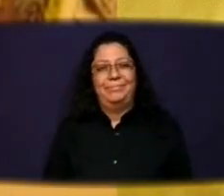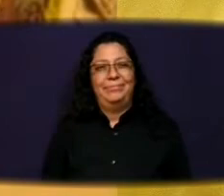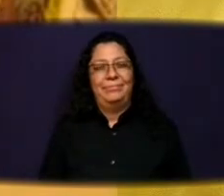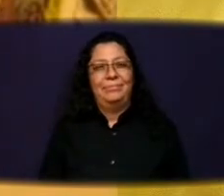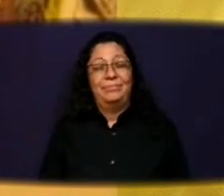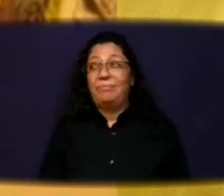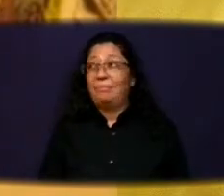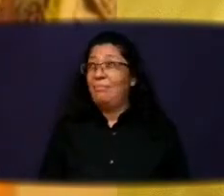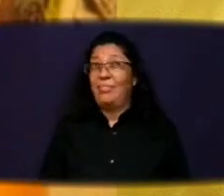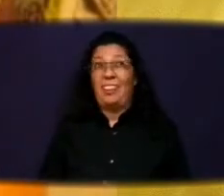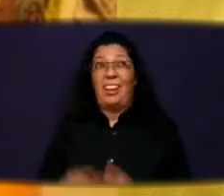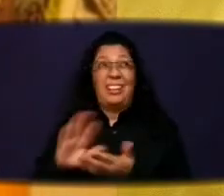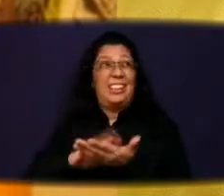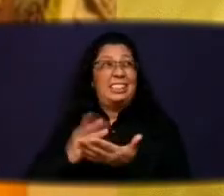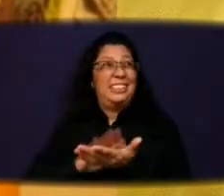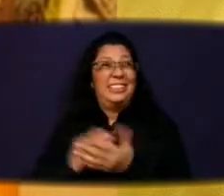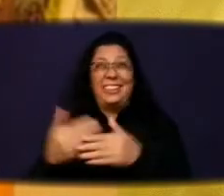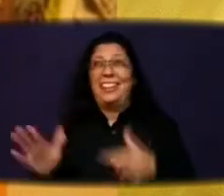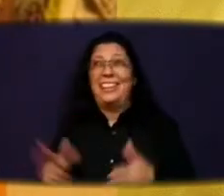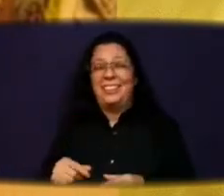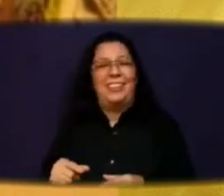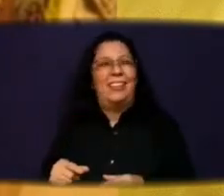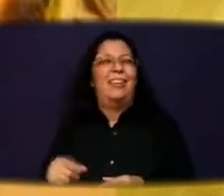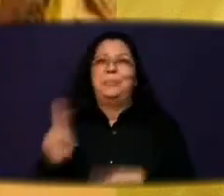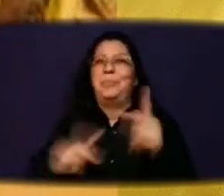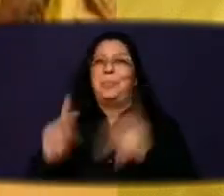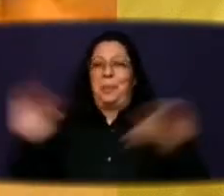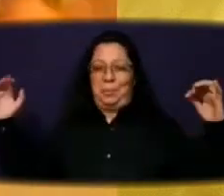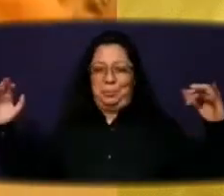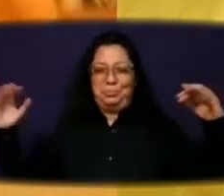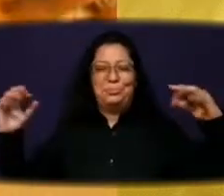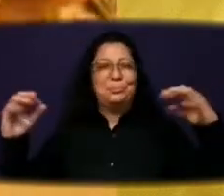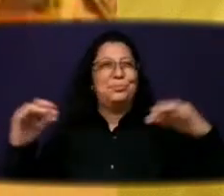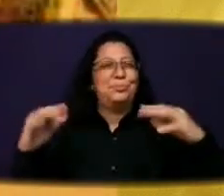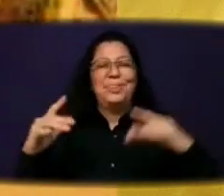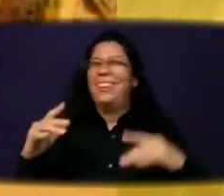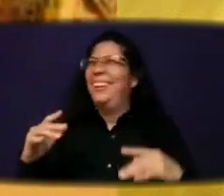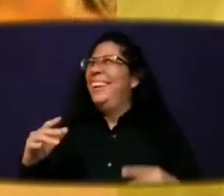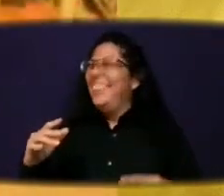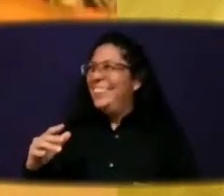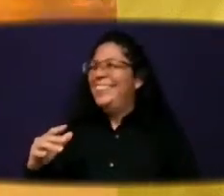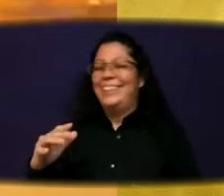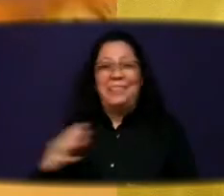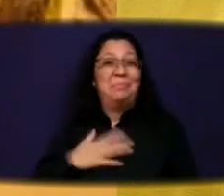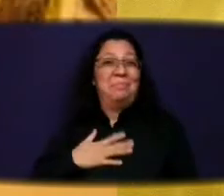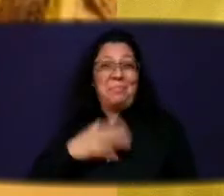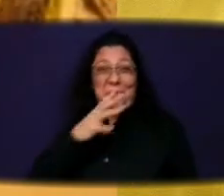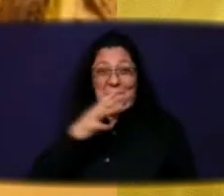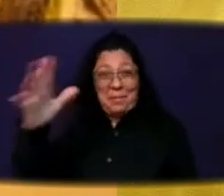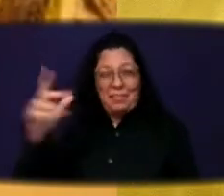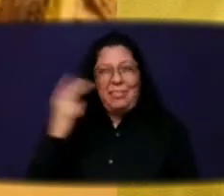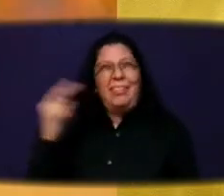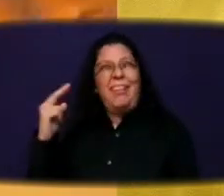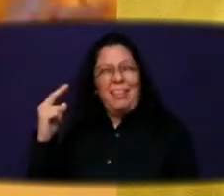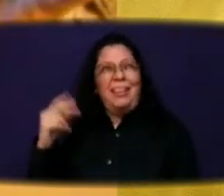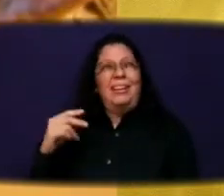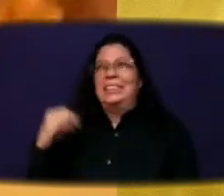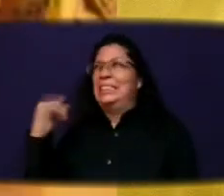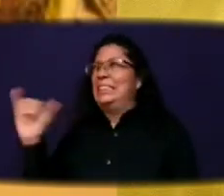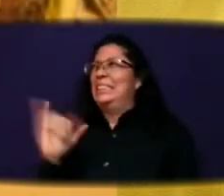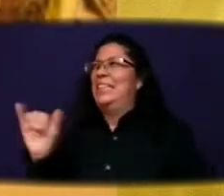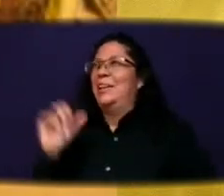La cocina donde los reunimos es el mismo color que de mi abuela, verde.